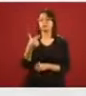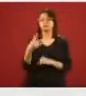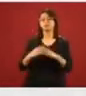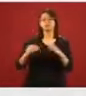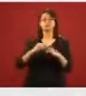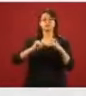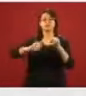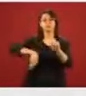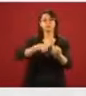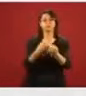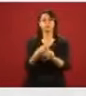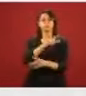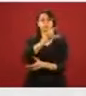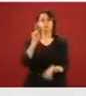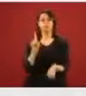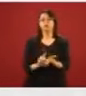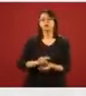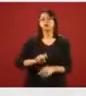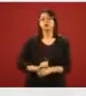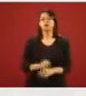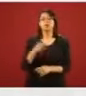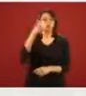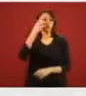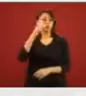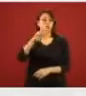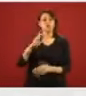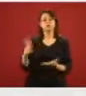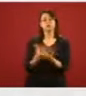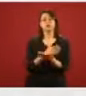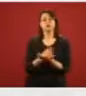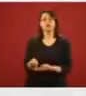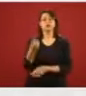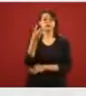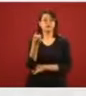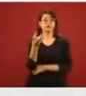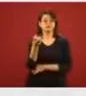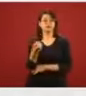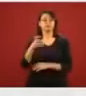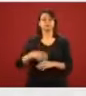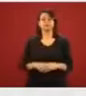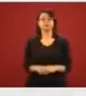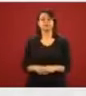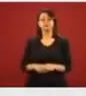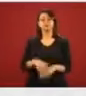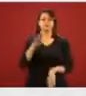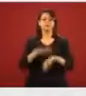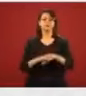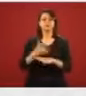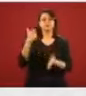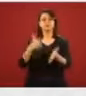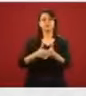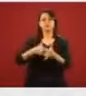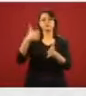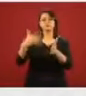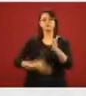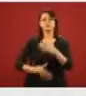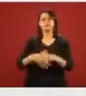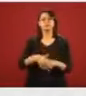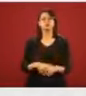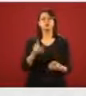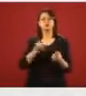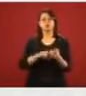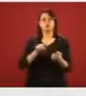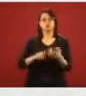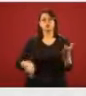20 pesos 97 centavos por litro, con un margen de 3 pesos 89 centavos por litro, mientras que la más económica está en Operadora